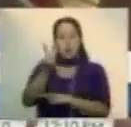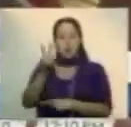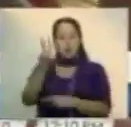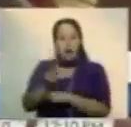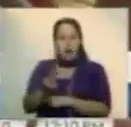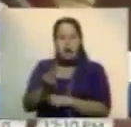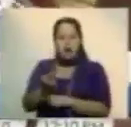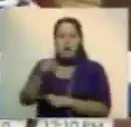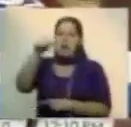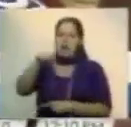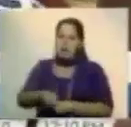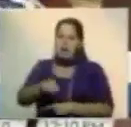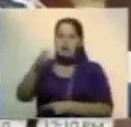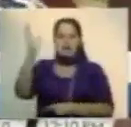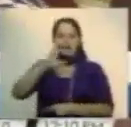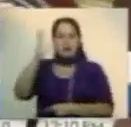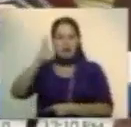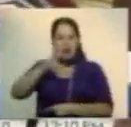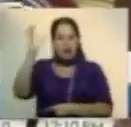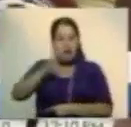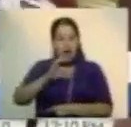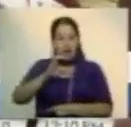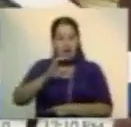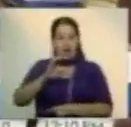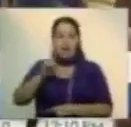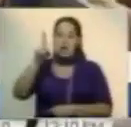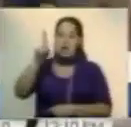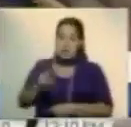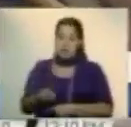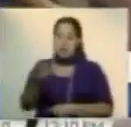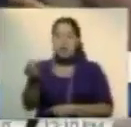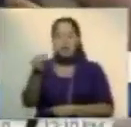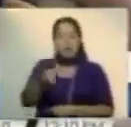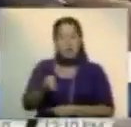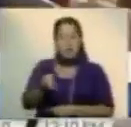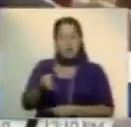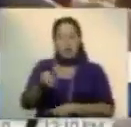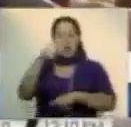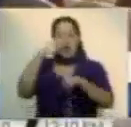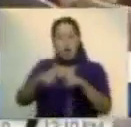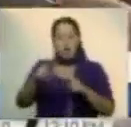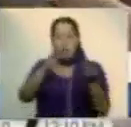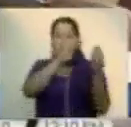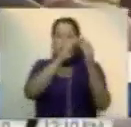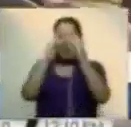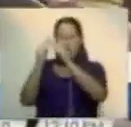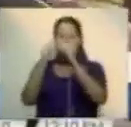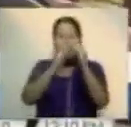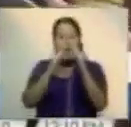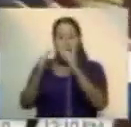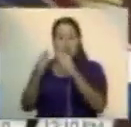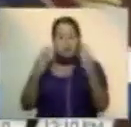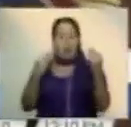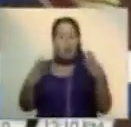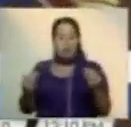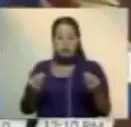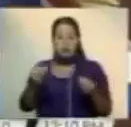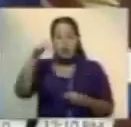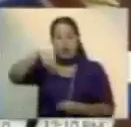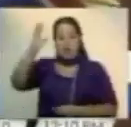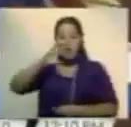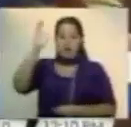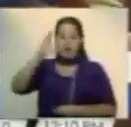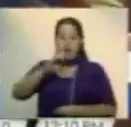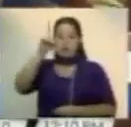Vargas, de aquí de las zonas de la región capital, incluso de algunas urbanizaciones, porque muchas urbanizaciones aquí en